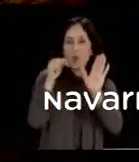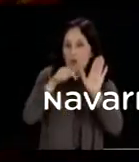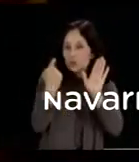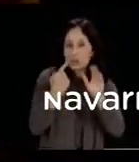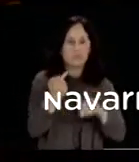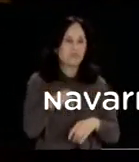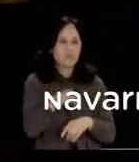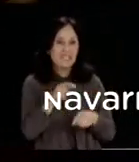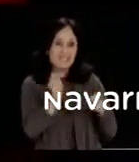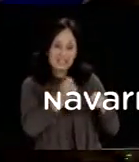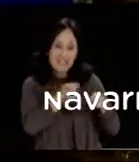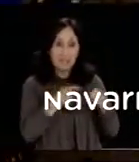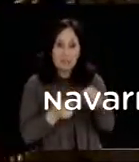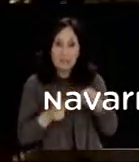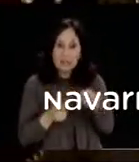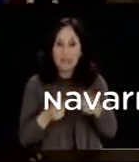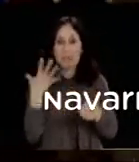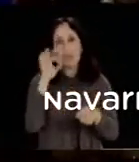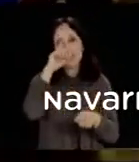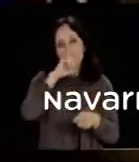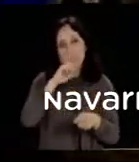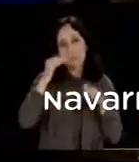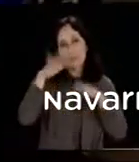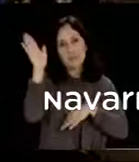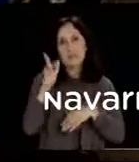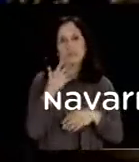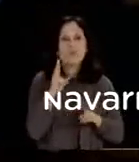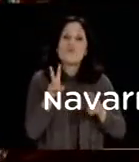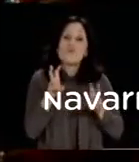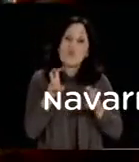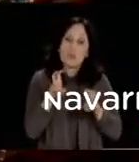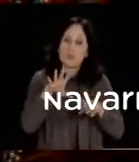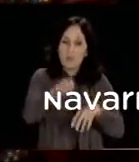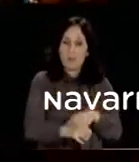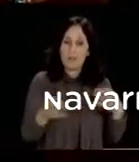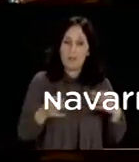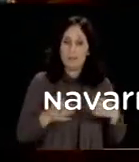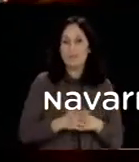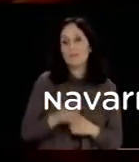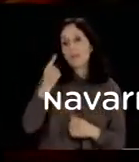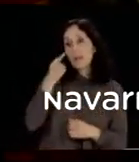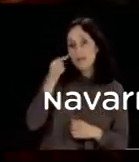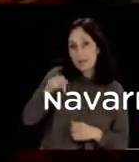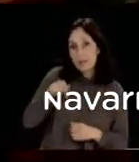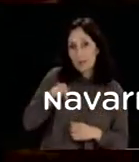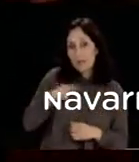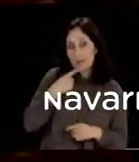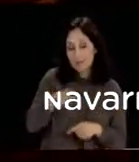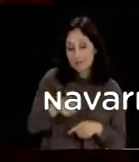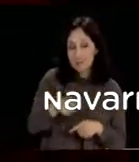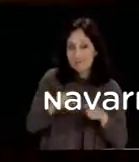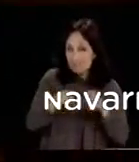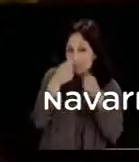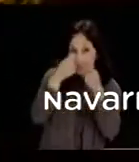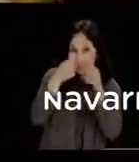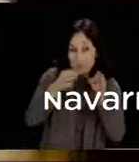igual 50 años, ¿eh? Y no es broma, es muy antigua. Tenía que comprarme una nueva. Oye, a ver si hoy conseguimos acabar con la sartén y el año que